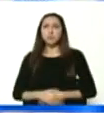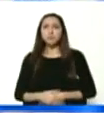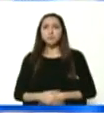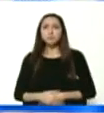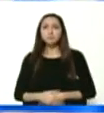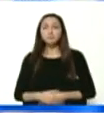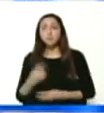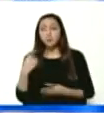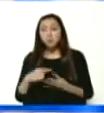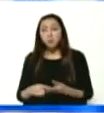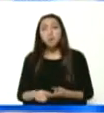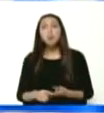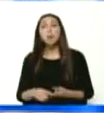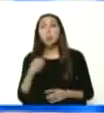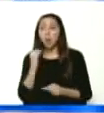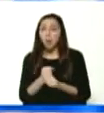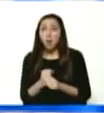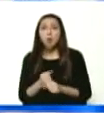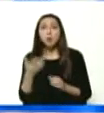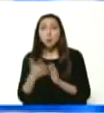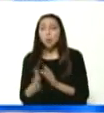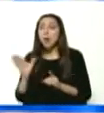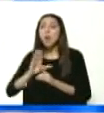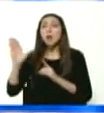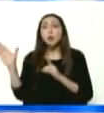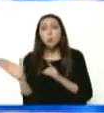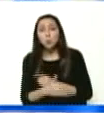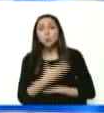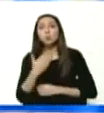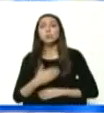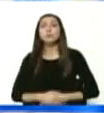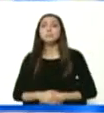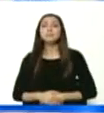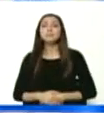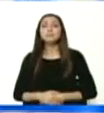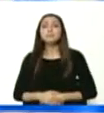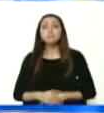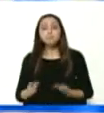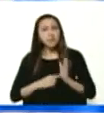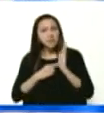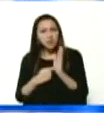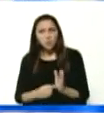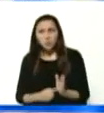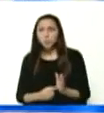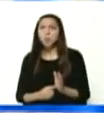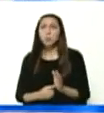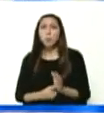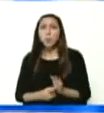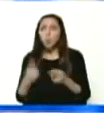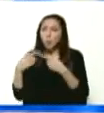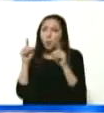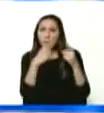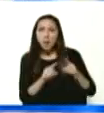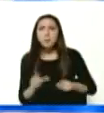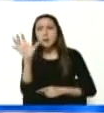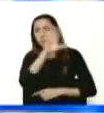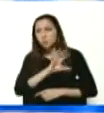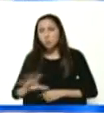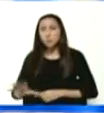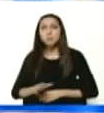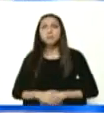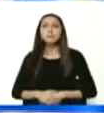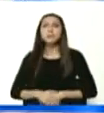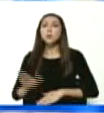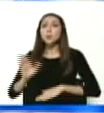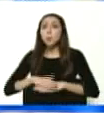los sectores y disciplinas del arte y la cultura, revelando aún más las desigualdades entre el norte y el sur. Un